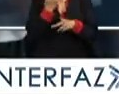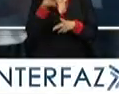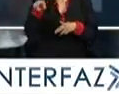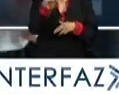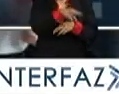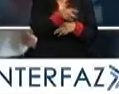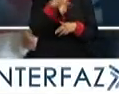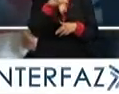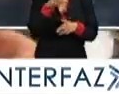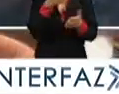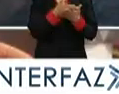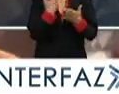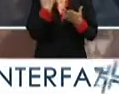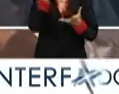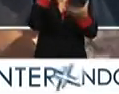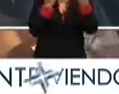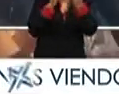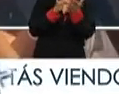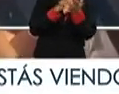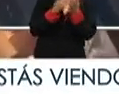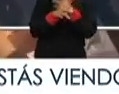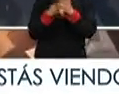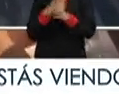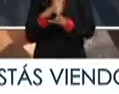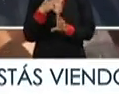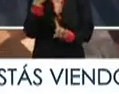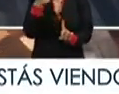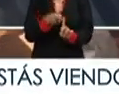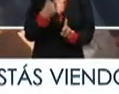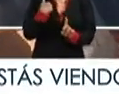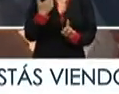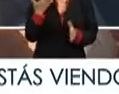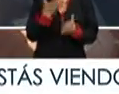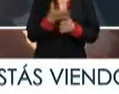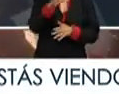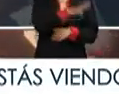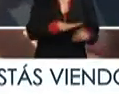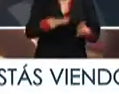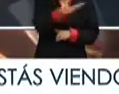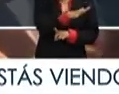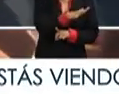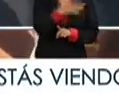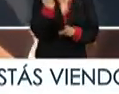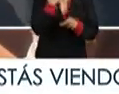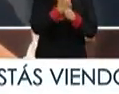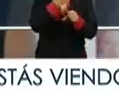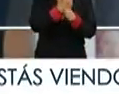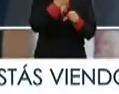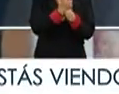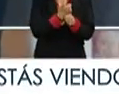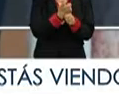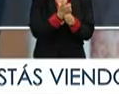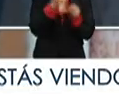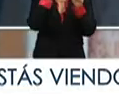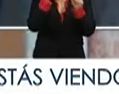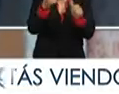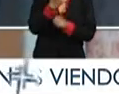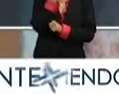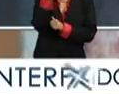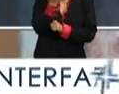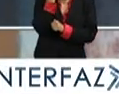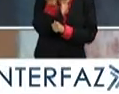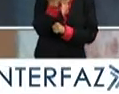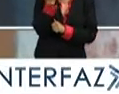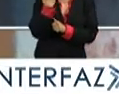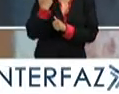en donde me llevé pues grandes aprendizajes. En este caso me tocó estar en el área de primaria, atender alumnos